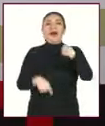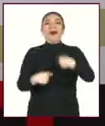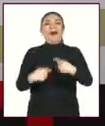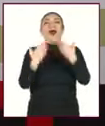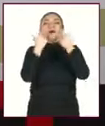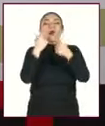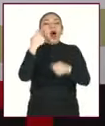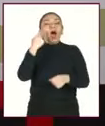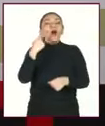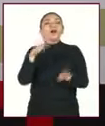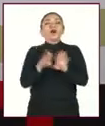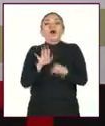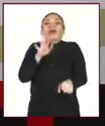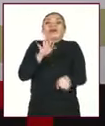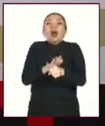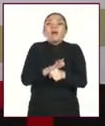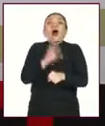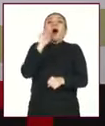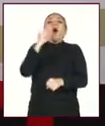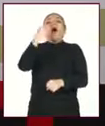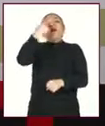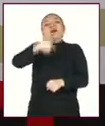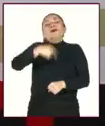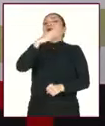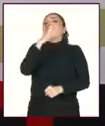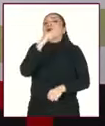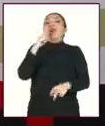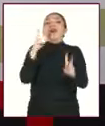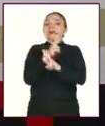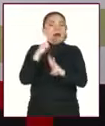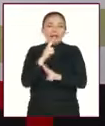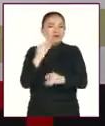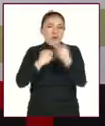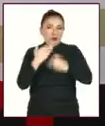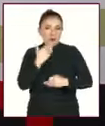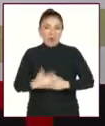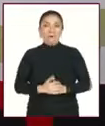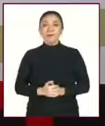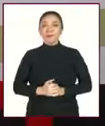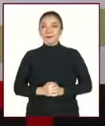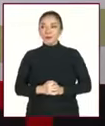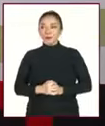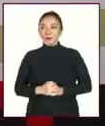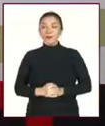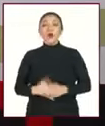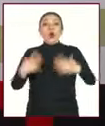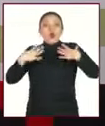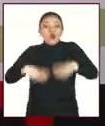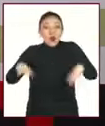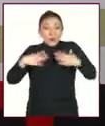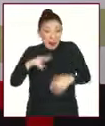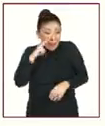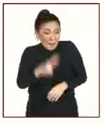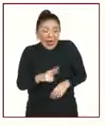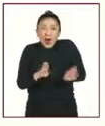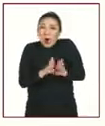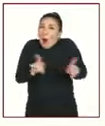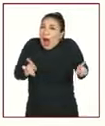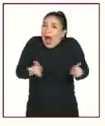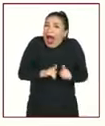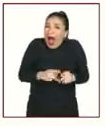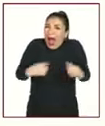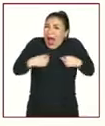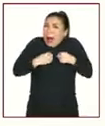esta dificultad para respirar. Aquí, bueno, el aflojar la ropa, si es que está ajustada,